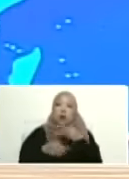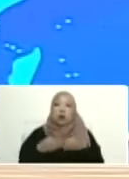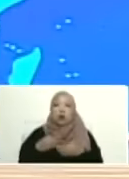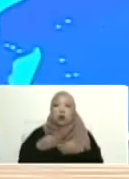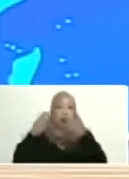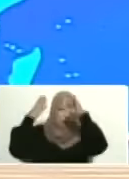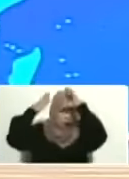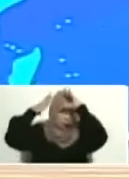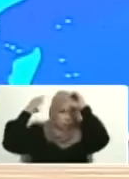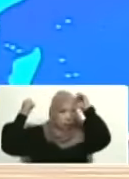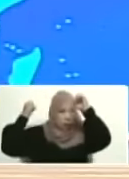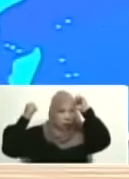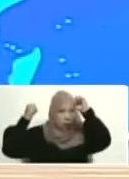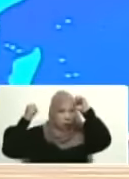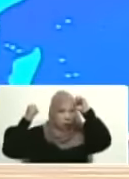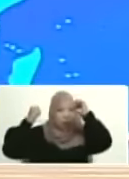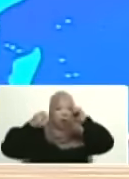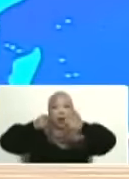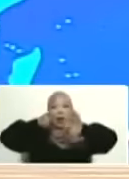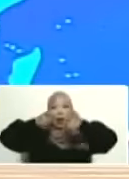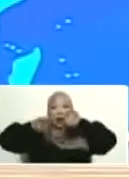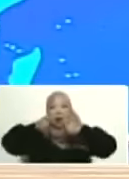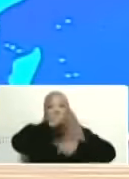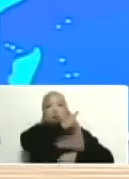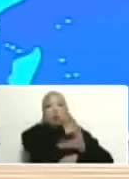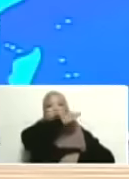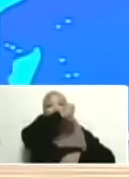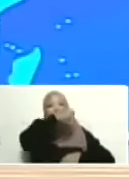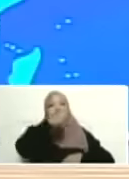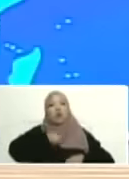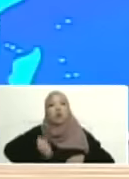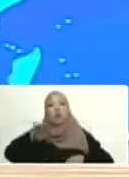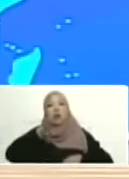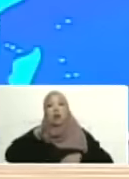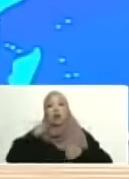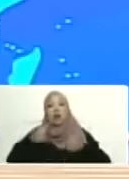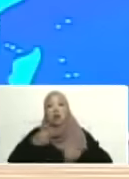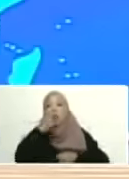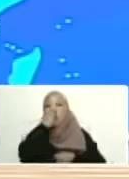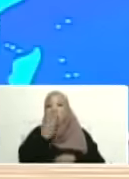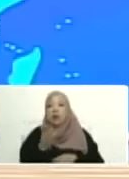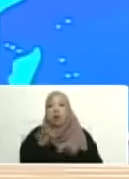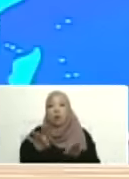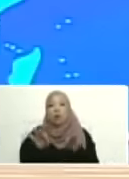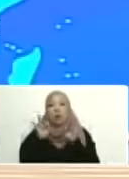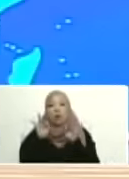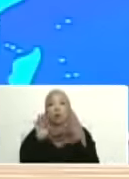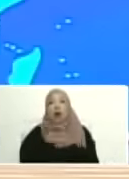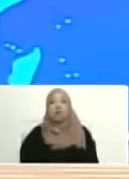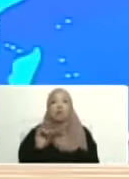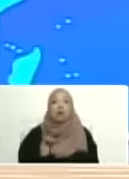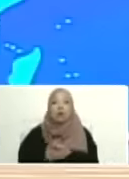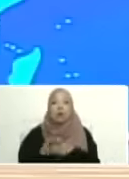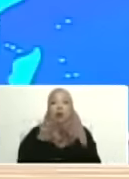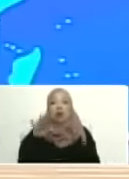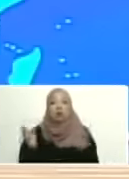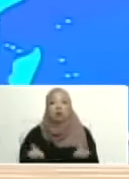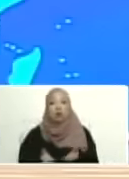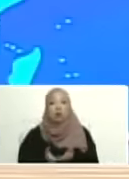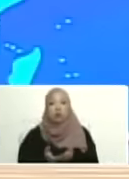embajadores, embajadoras, encargados de negocios, cónsules, invitados especiales, amigos y amigas del mundo,